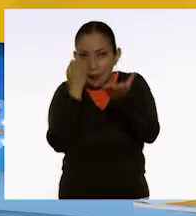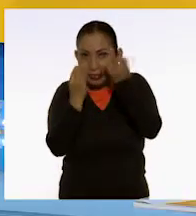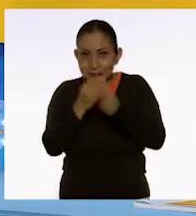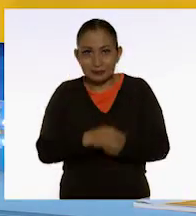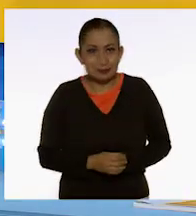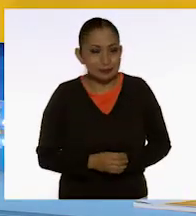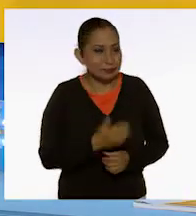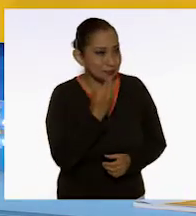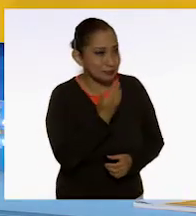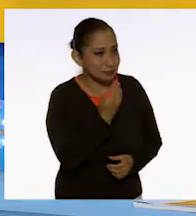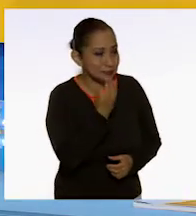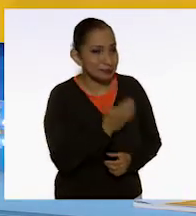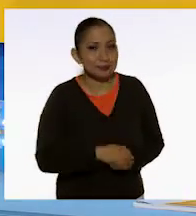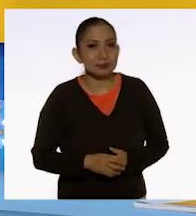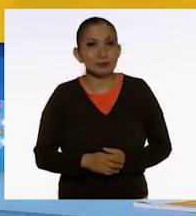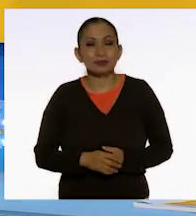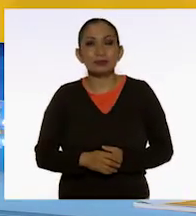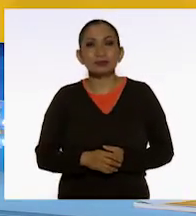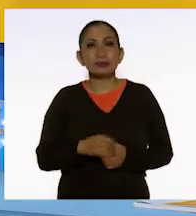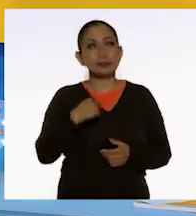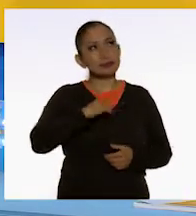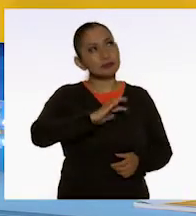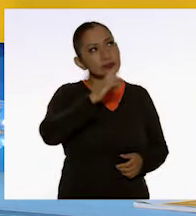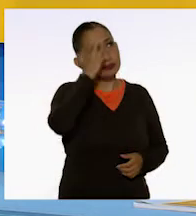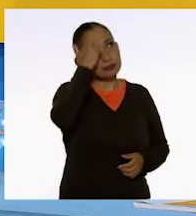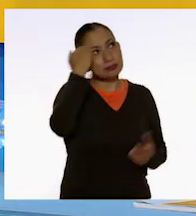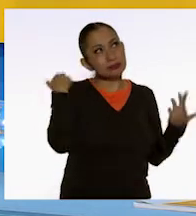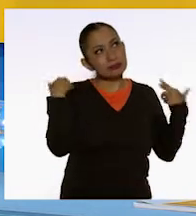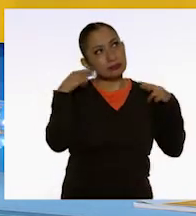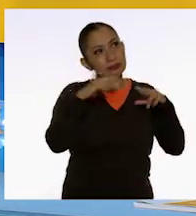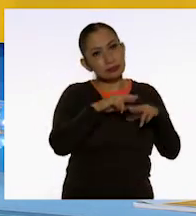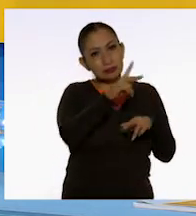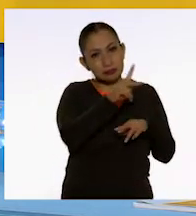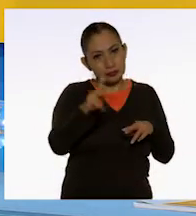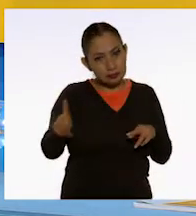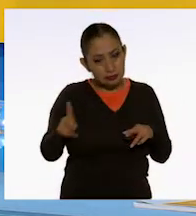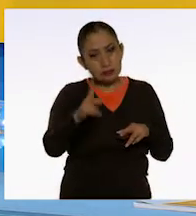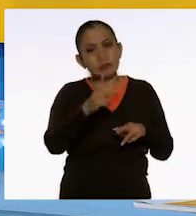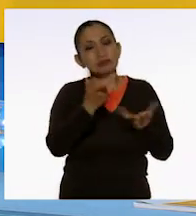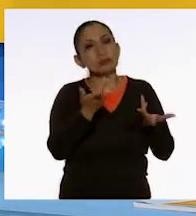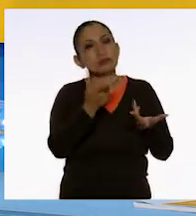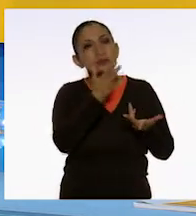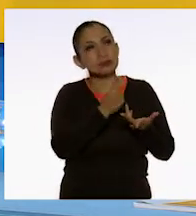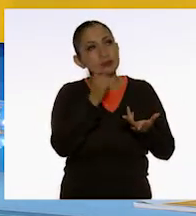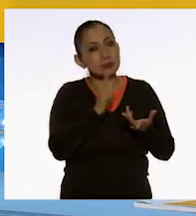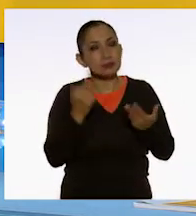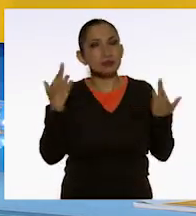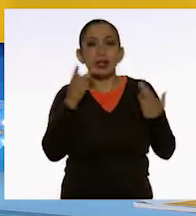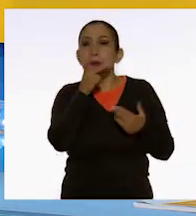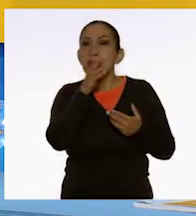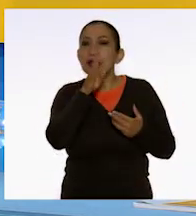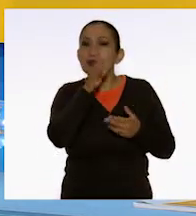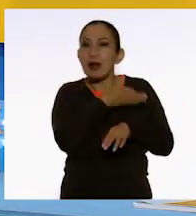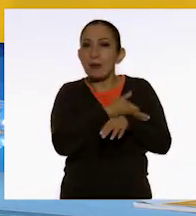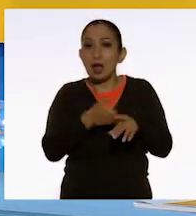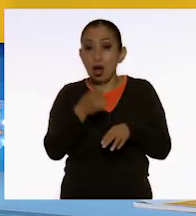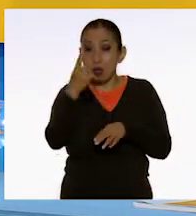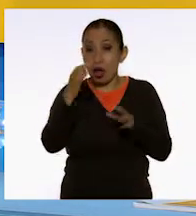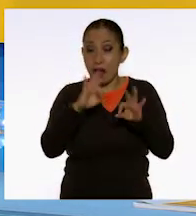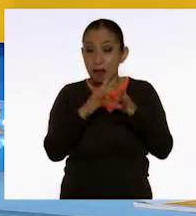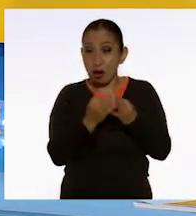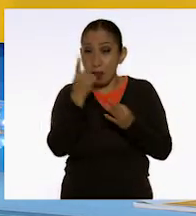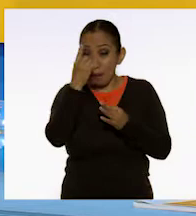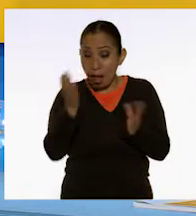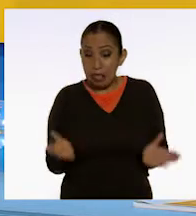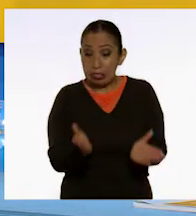Está bien, perfecto. Bueno, recuerdo que docentes, madres y padres de familia nos han comentado que una manera de promover